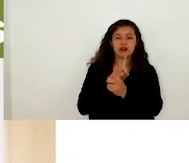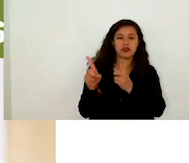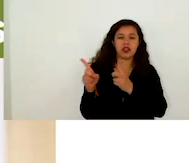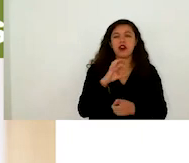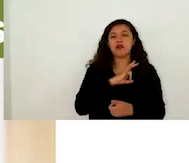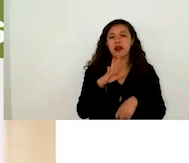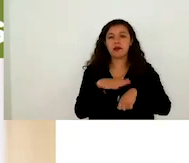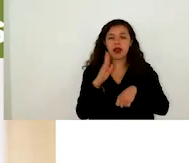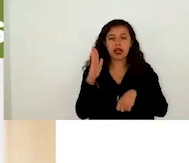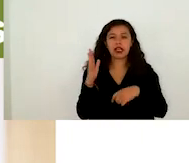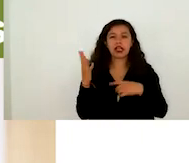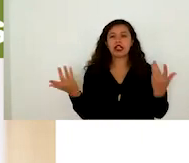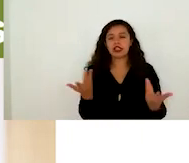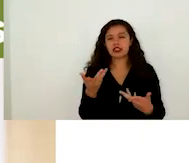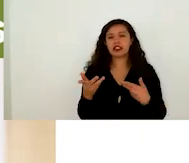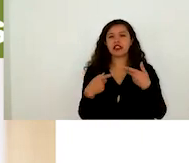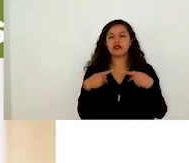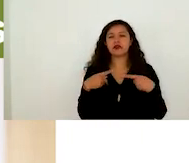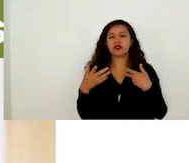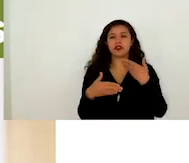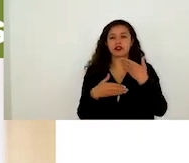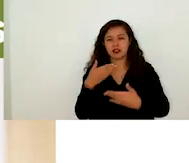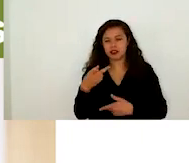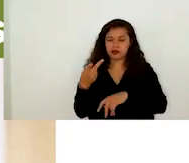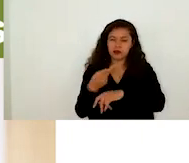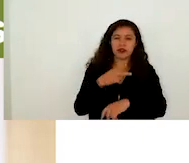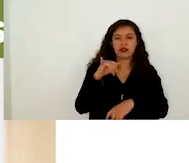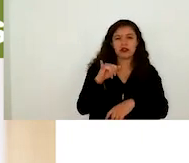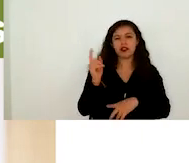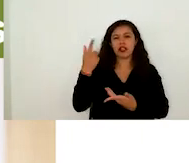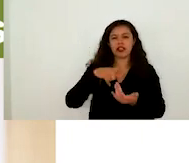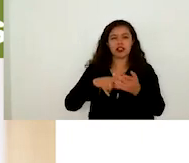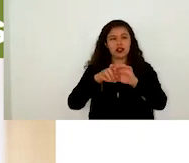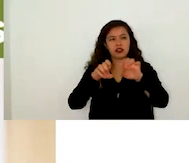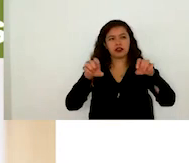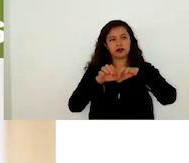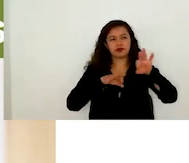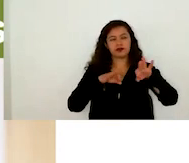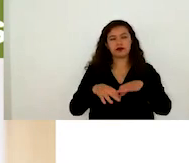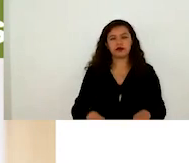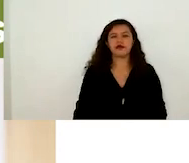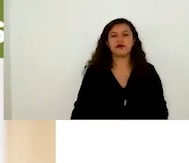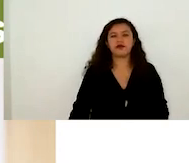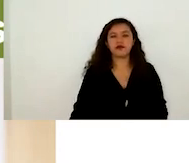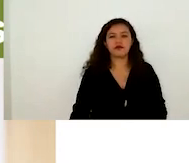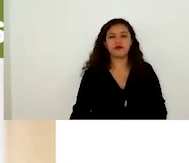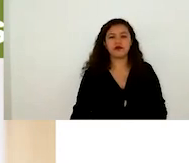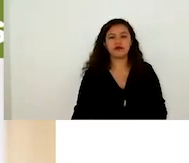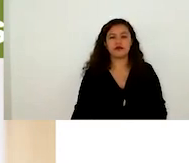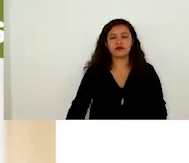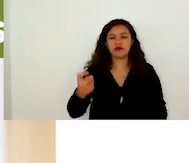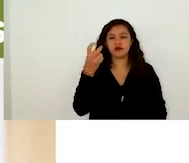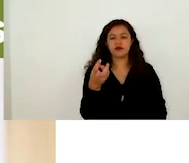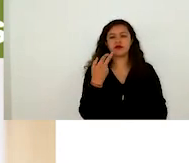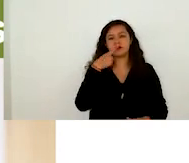ir generando que el otro exprese que diga que sucede dentro de los tipos de trabajo y esto va a generar precisamente que esas relaciones